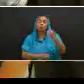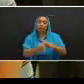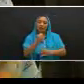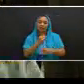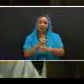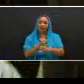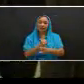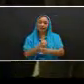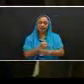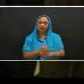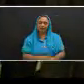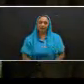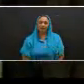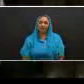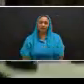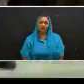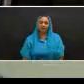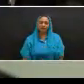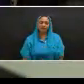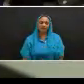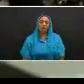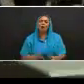Por aquí viene más gente.